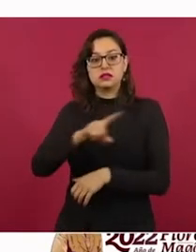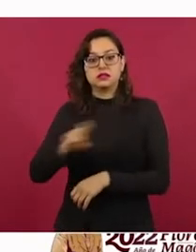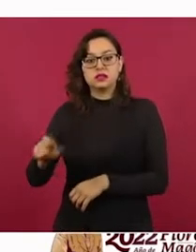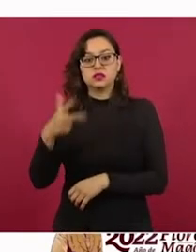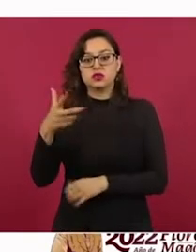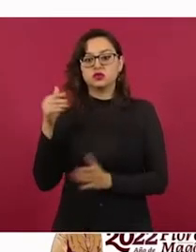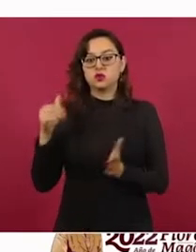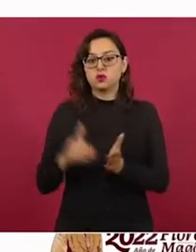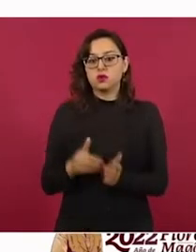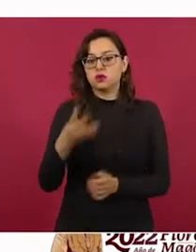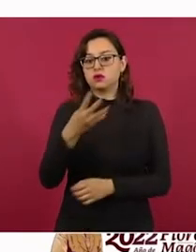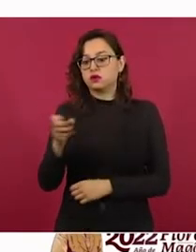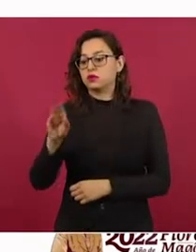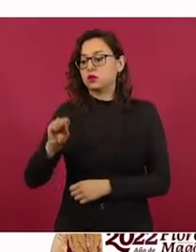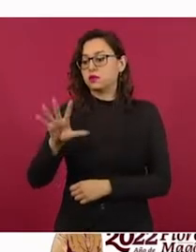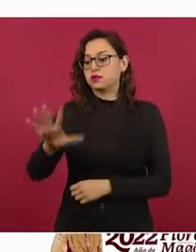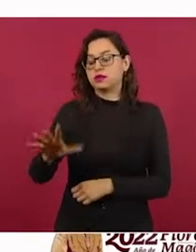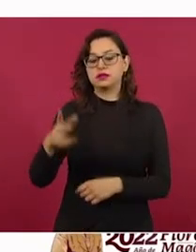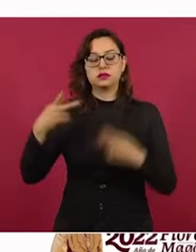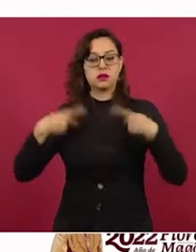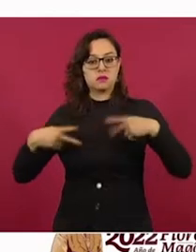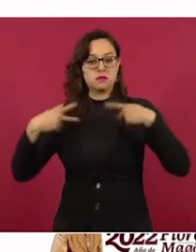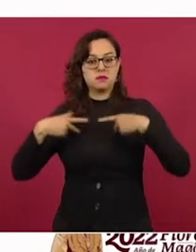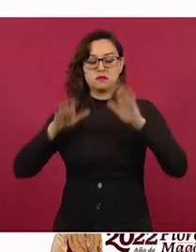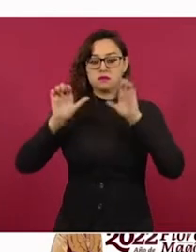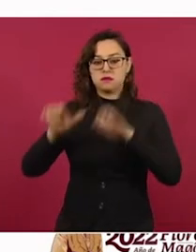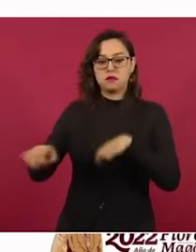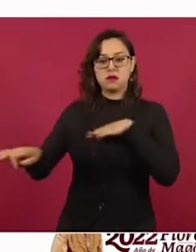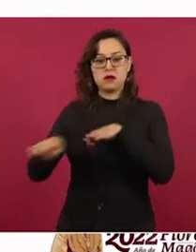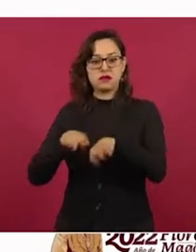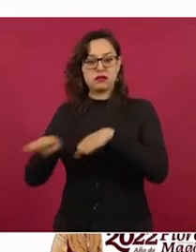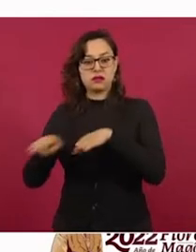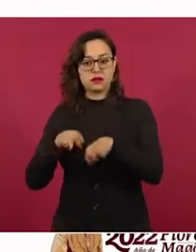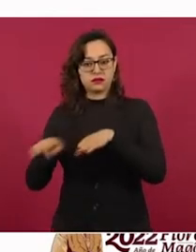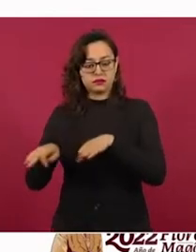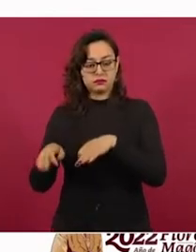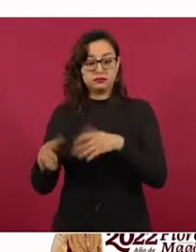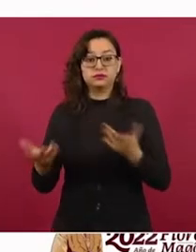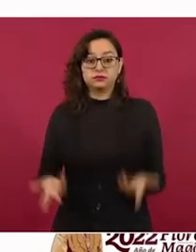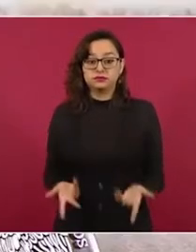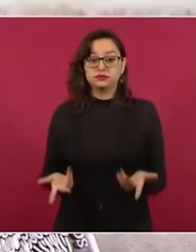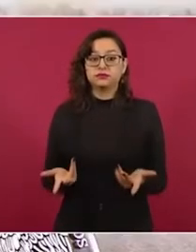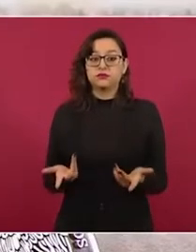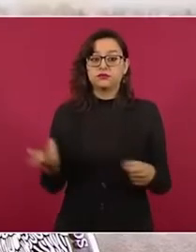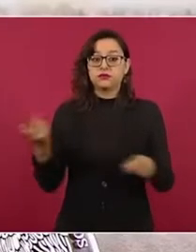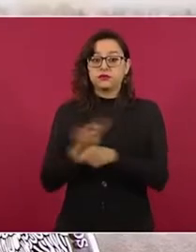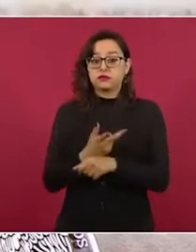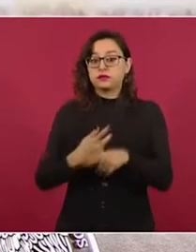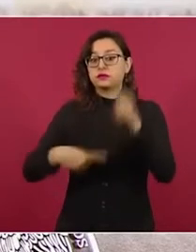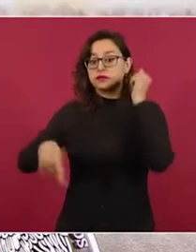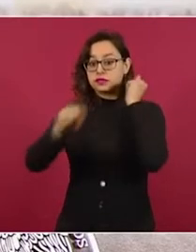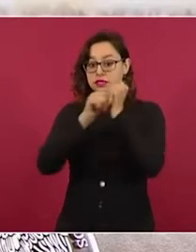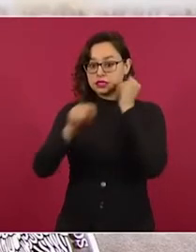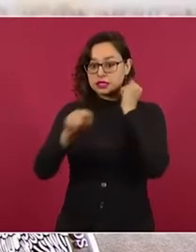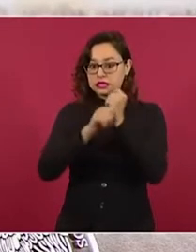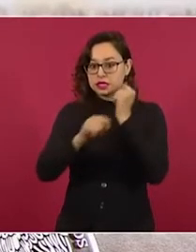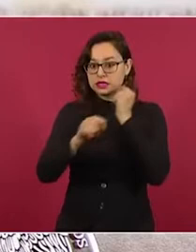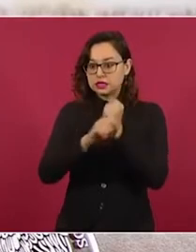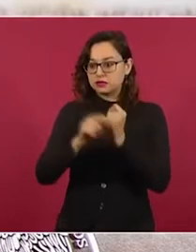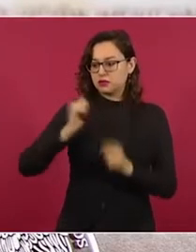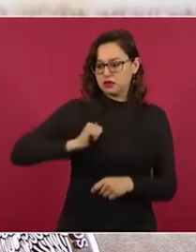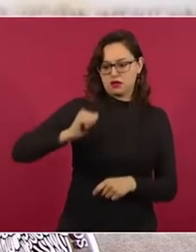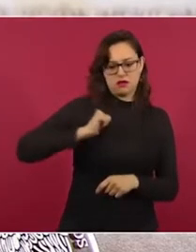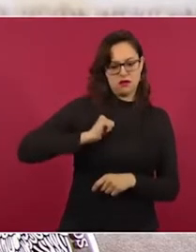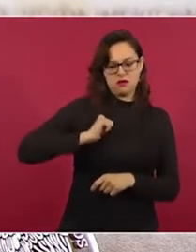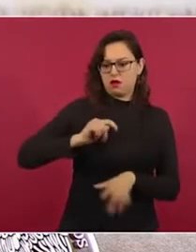108,495 empleos. El cambio de transporte de mercancías y pasajeros por tren